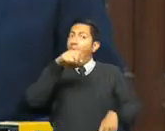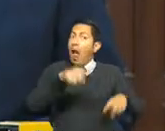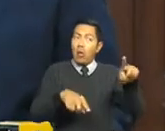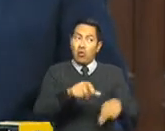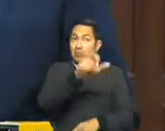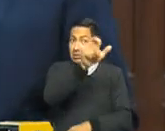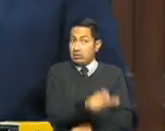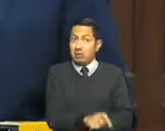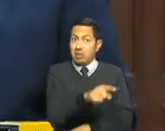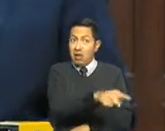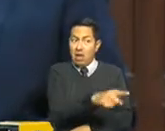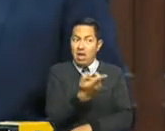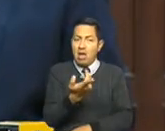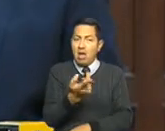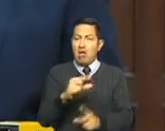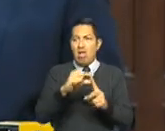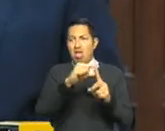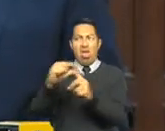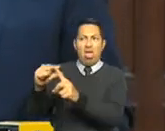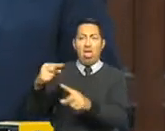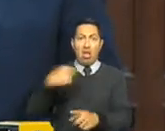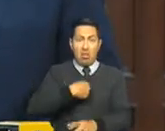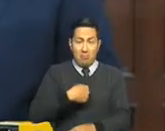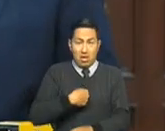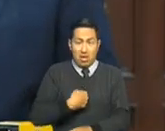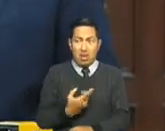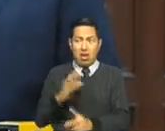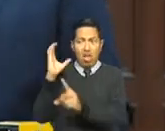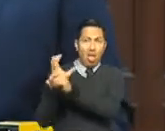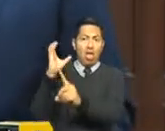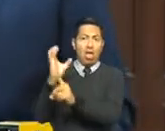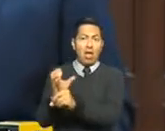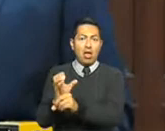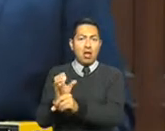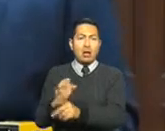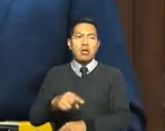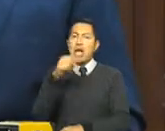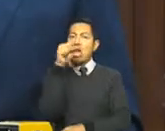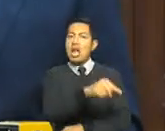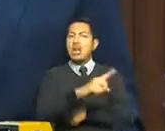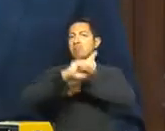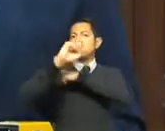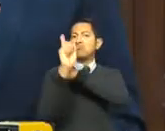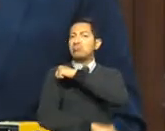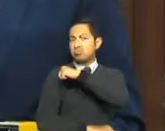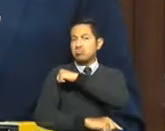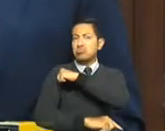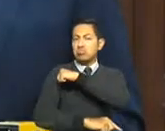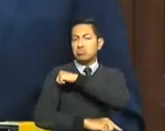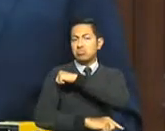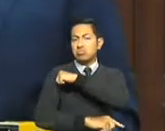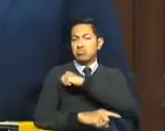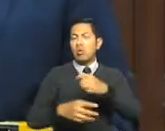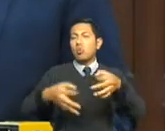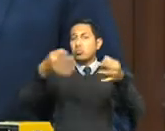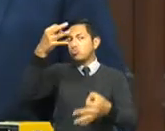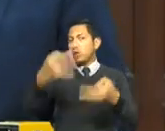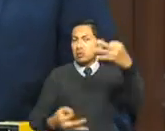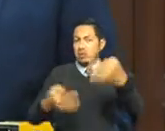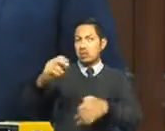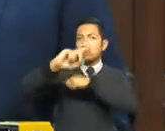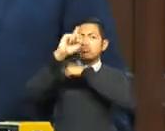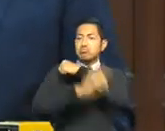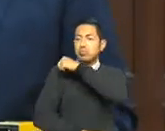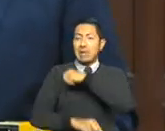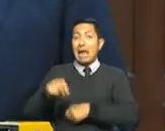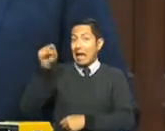propio, tendrá que responder ante la justicia. Y le corresponde a la justicia investigar